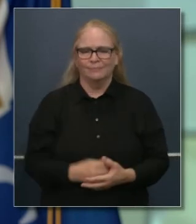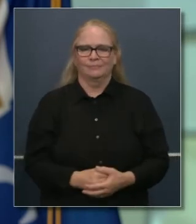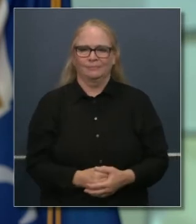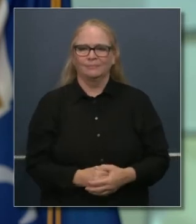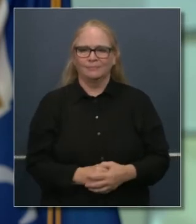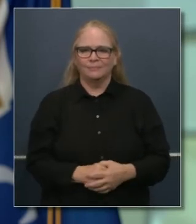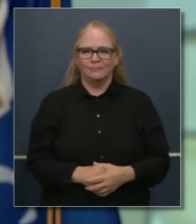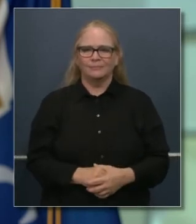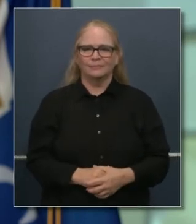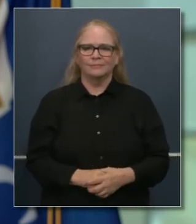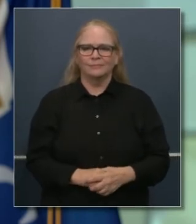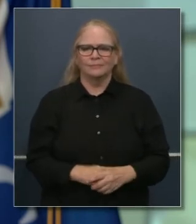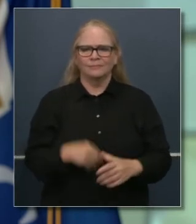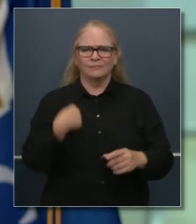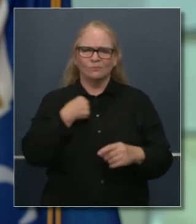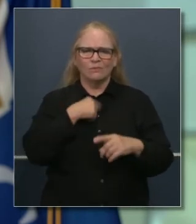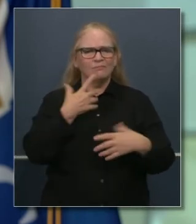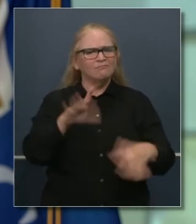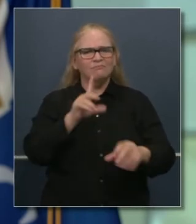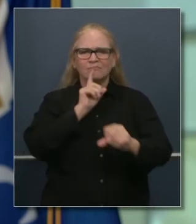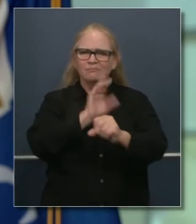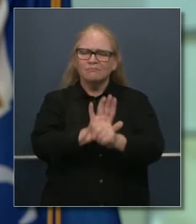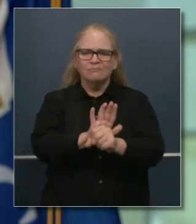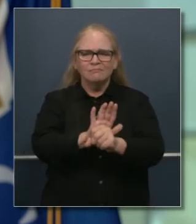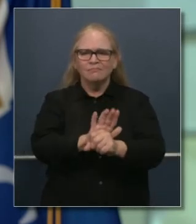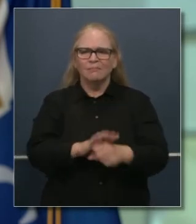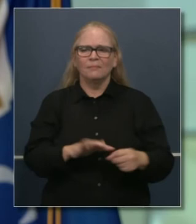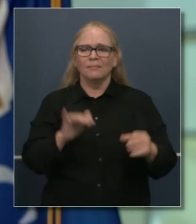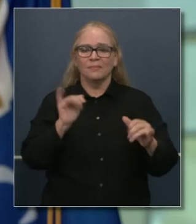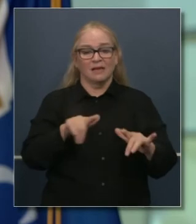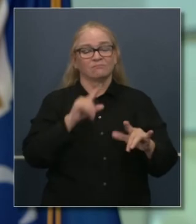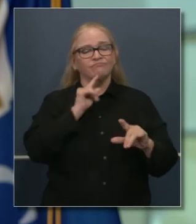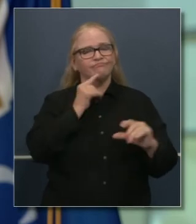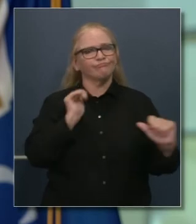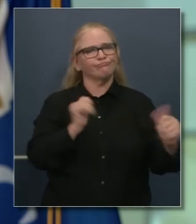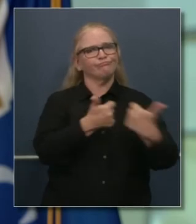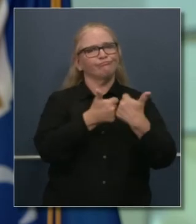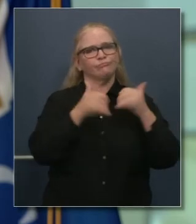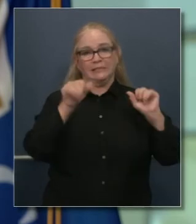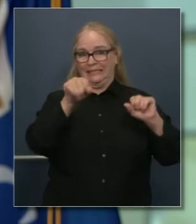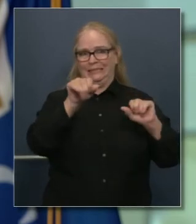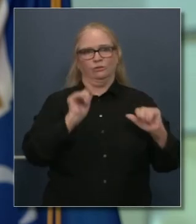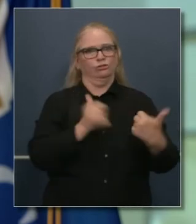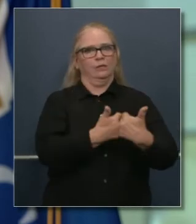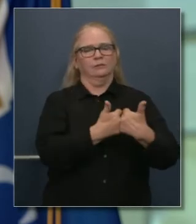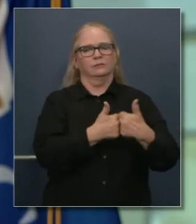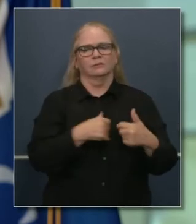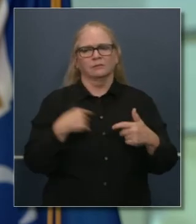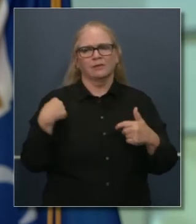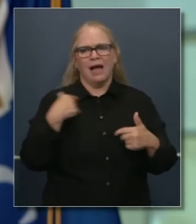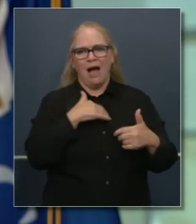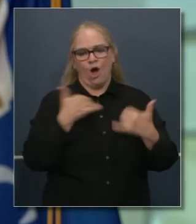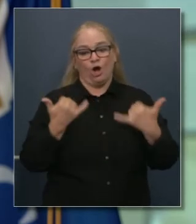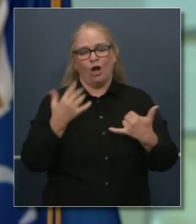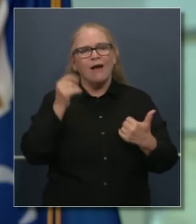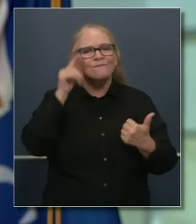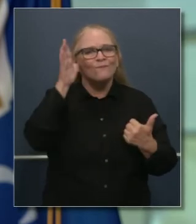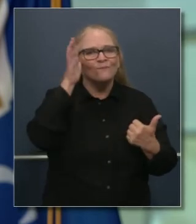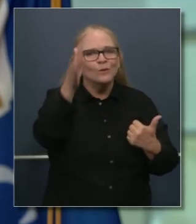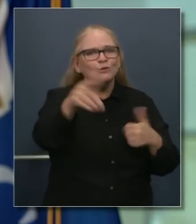abordar la urgencia de este reto pero sobre todo el compromiso a